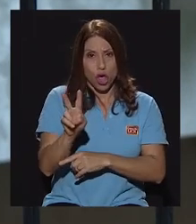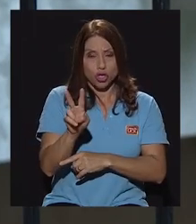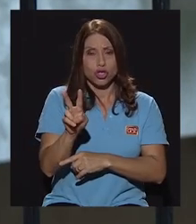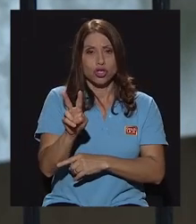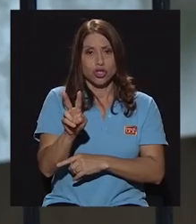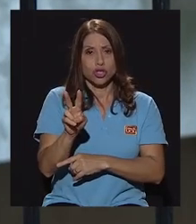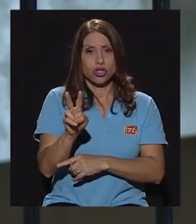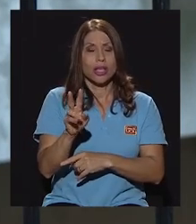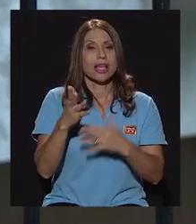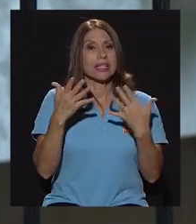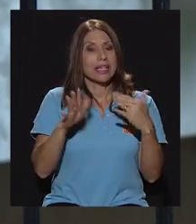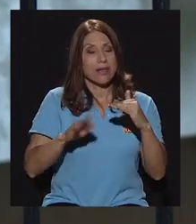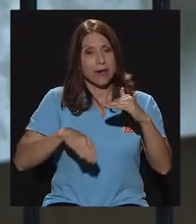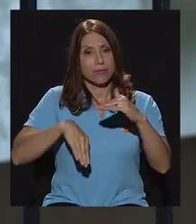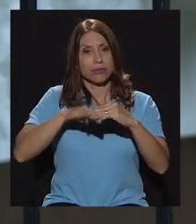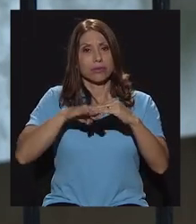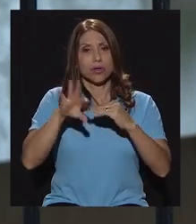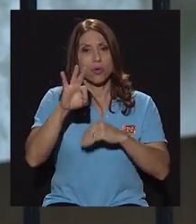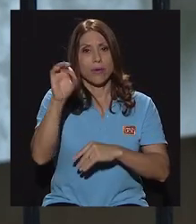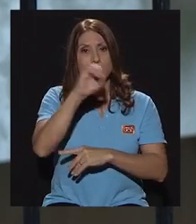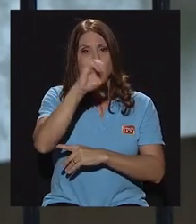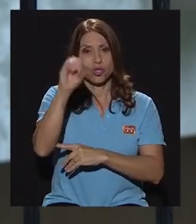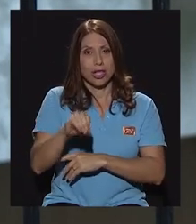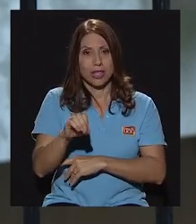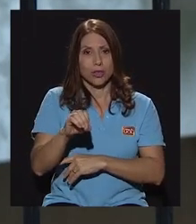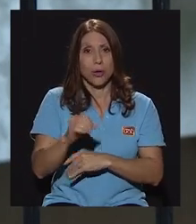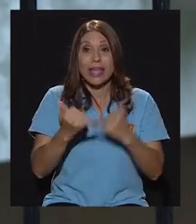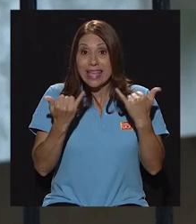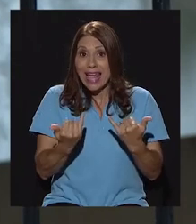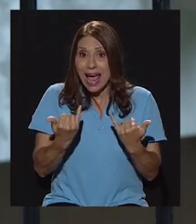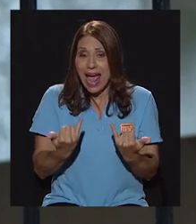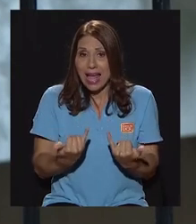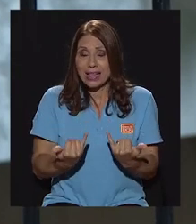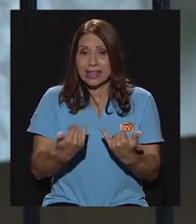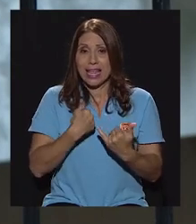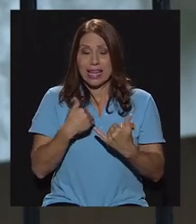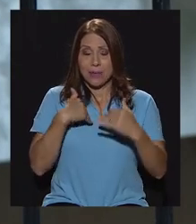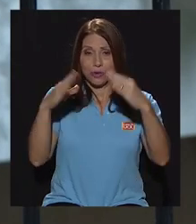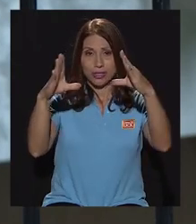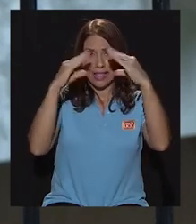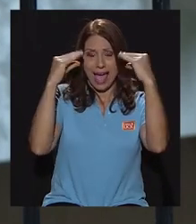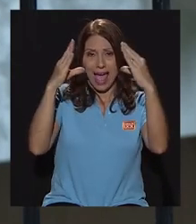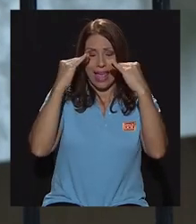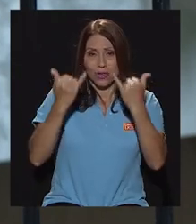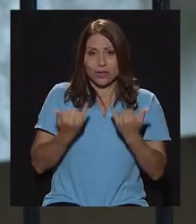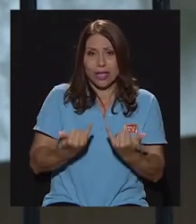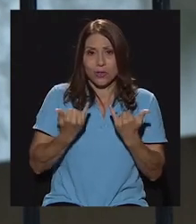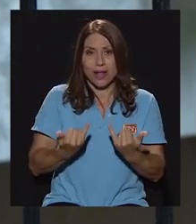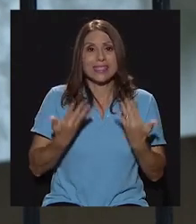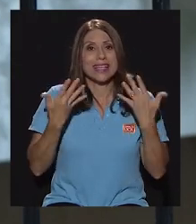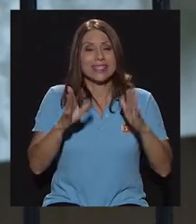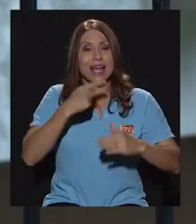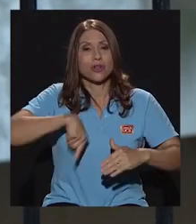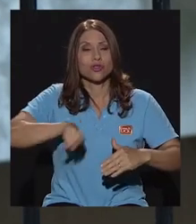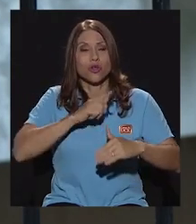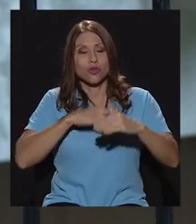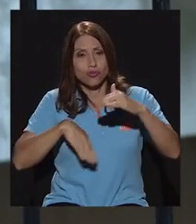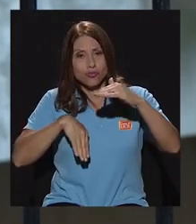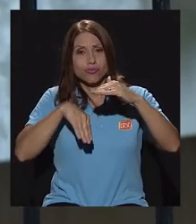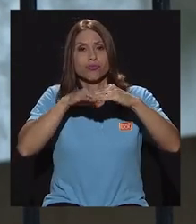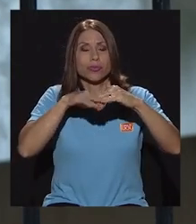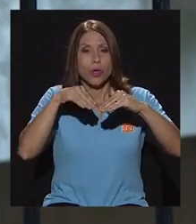iba a alcanzar el 9%. Y tenemos datos actuales a la fecha de hoy de que estamos llegando